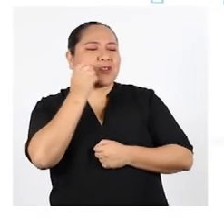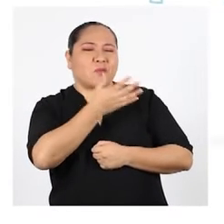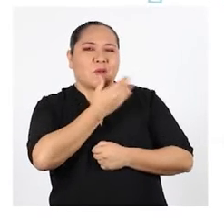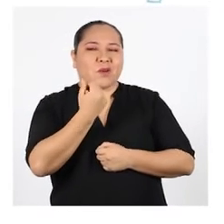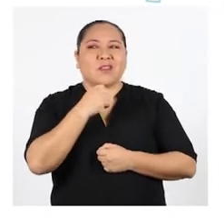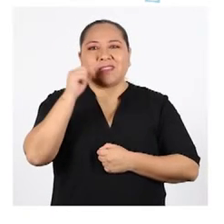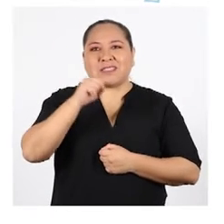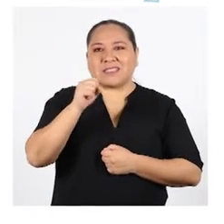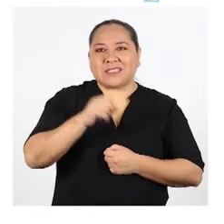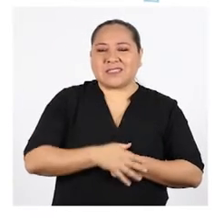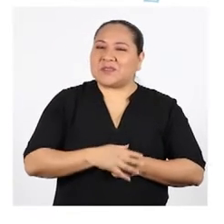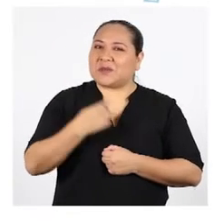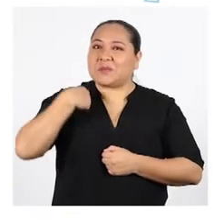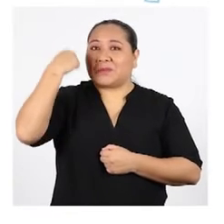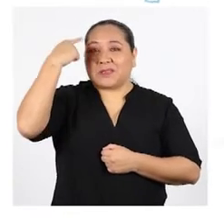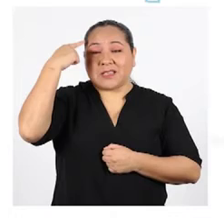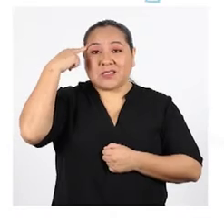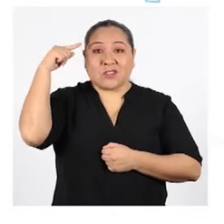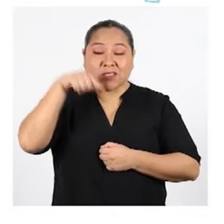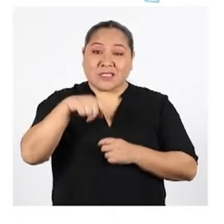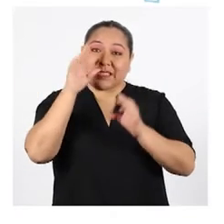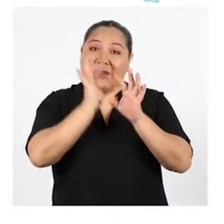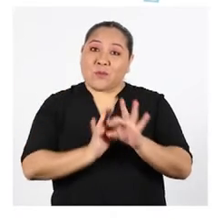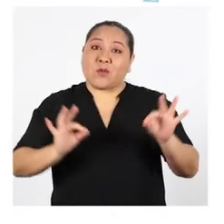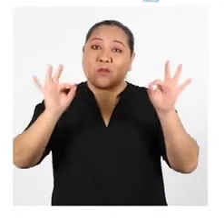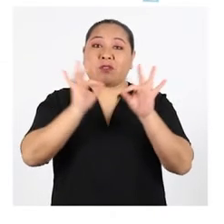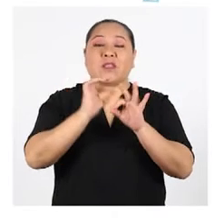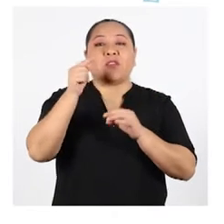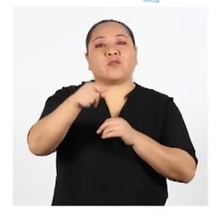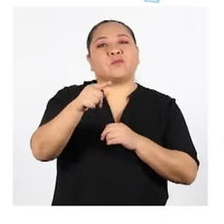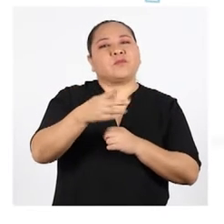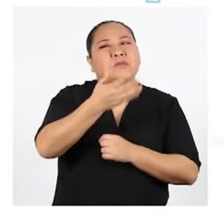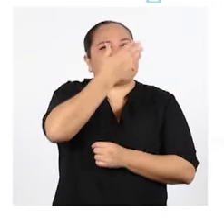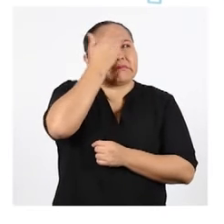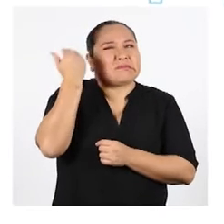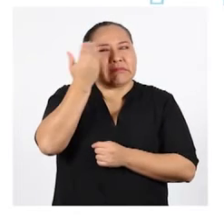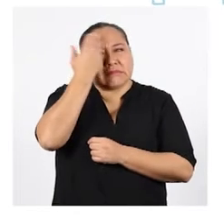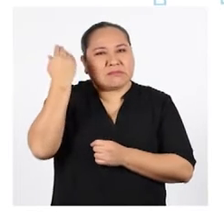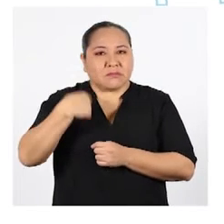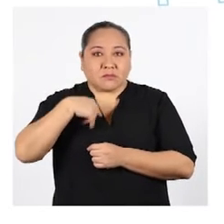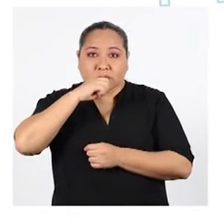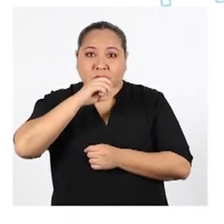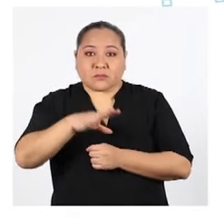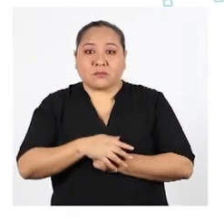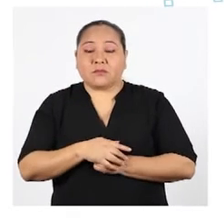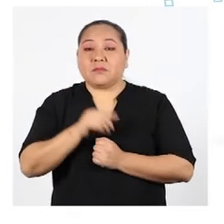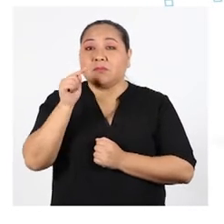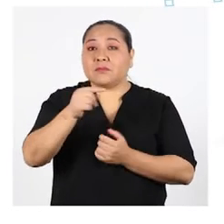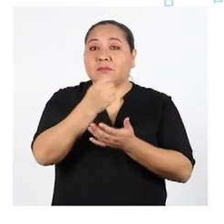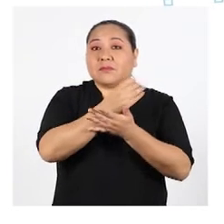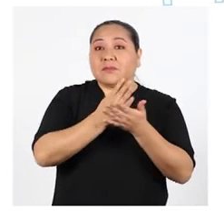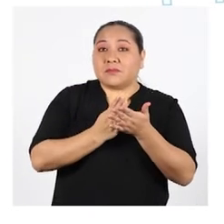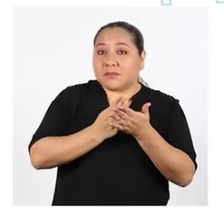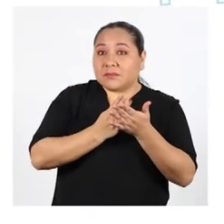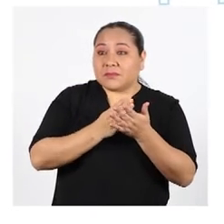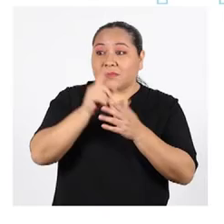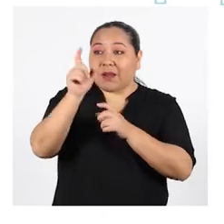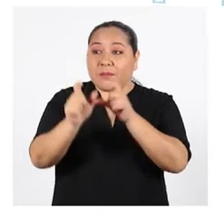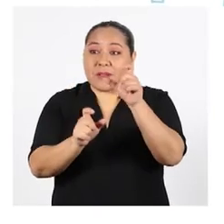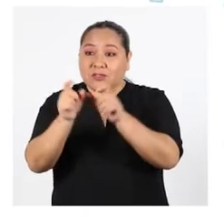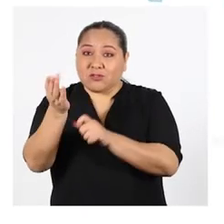mejor. Sí, pues, y me parece muy importante algo que nos habíamos olvidado de mencionar: el